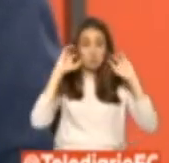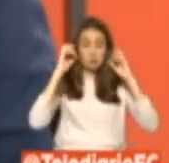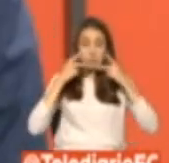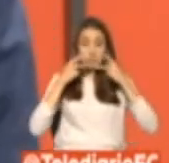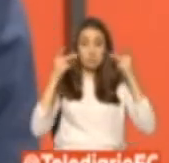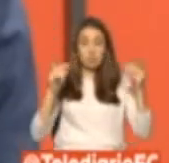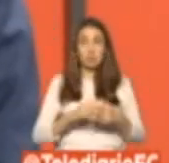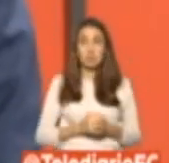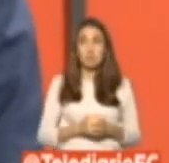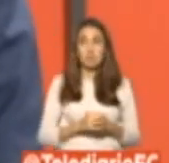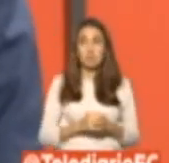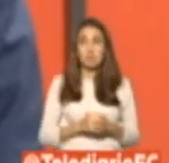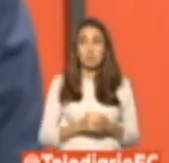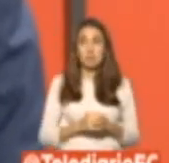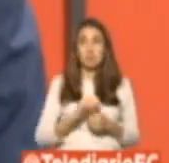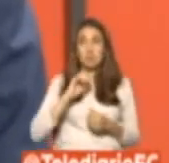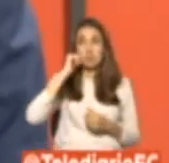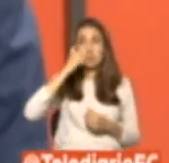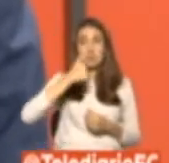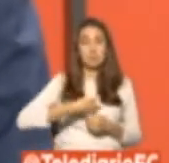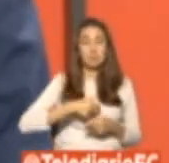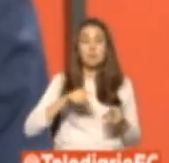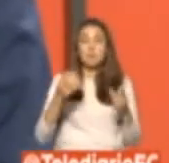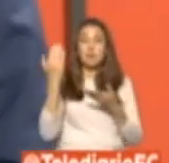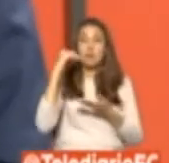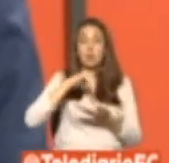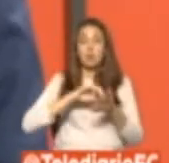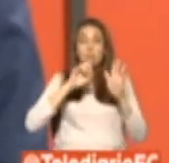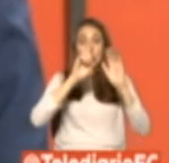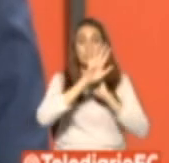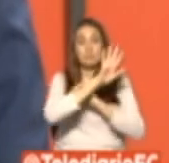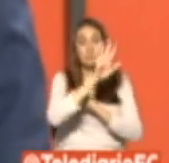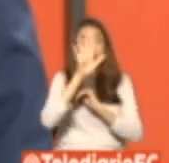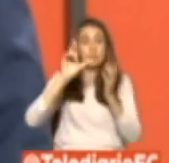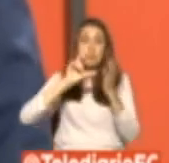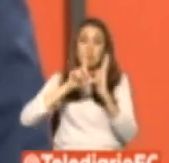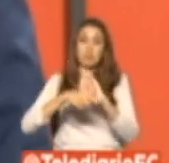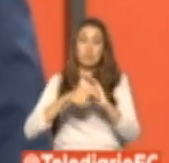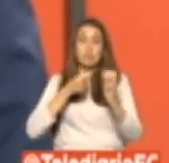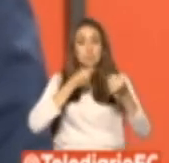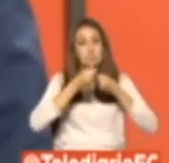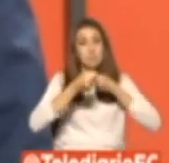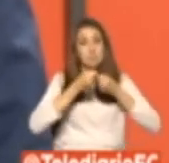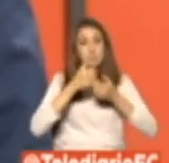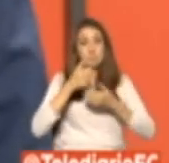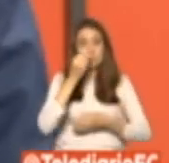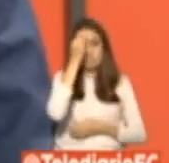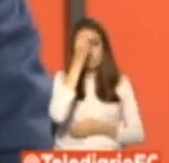canales. También estaremos nuevamente en 155 en el 3.